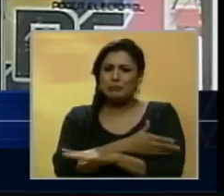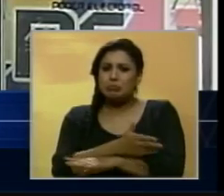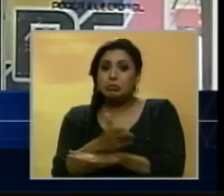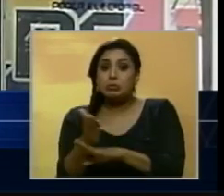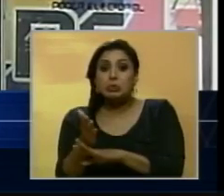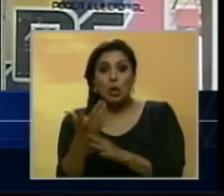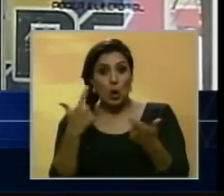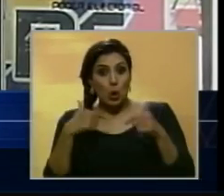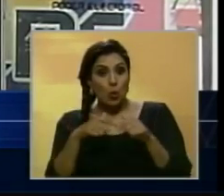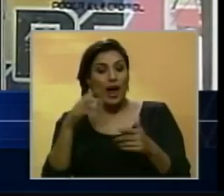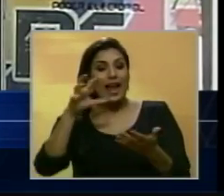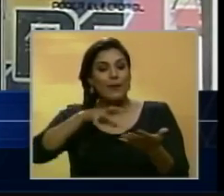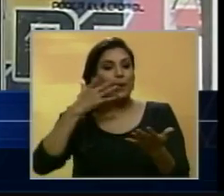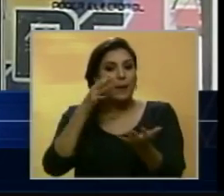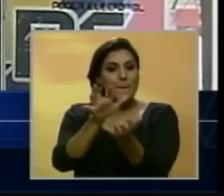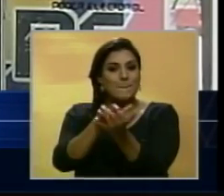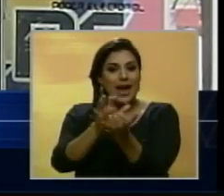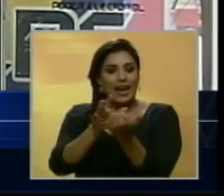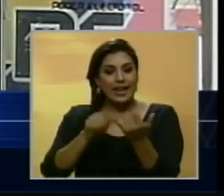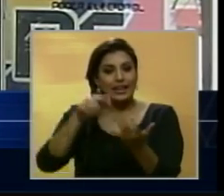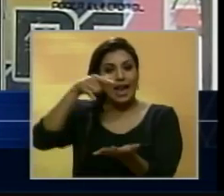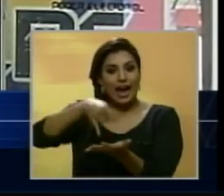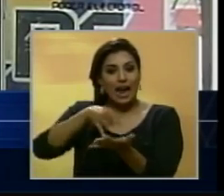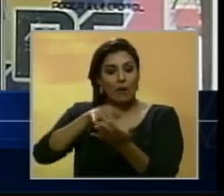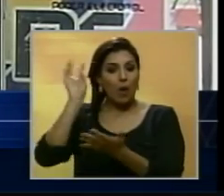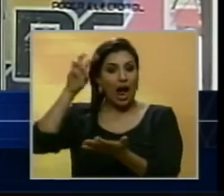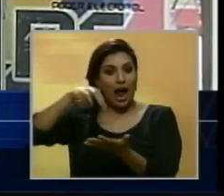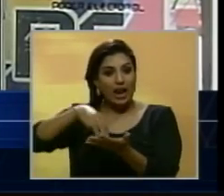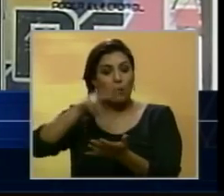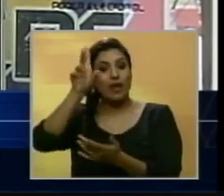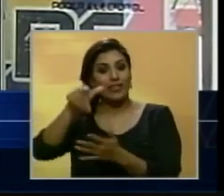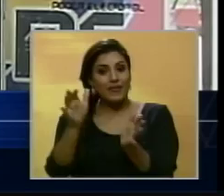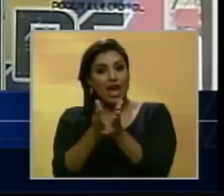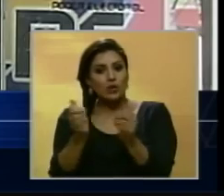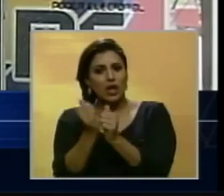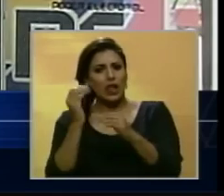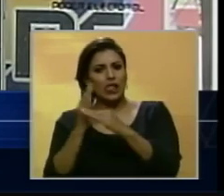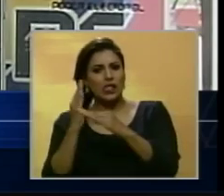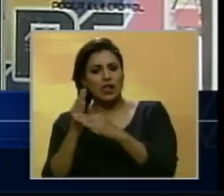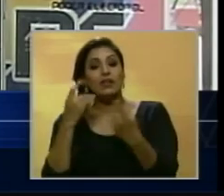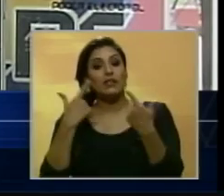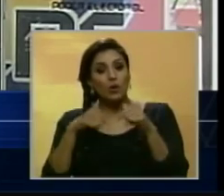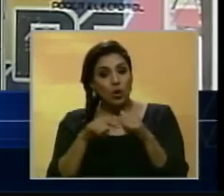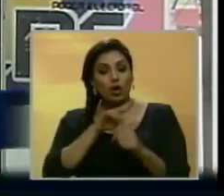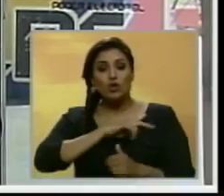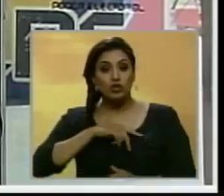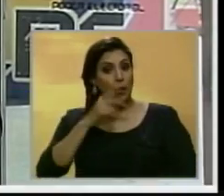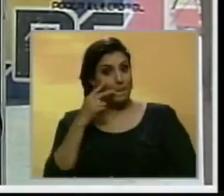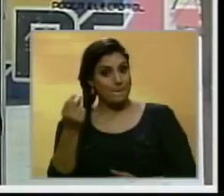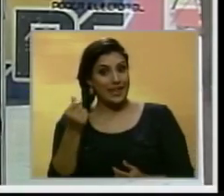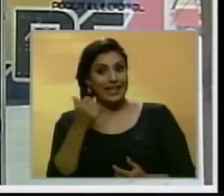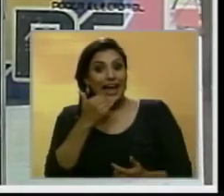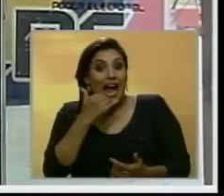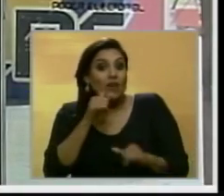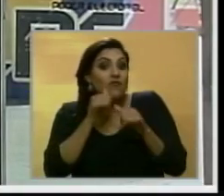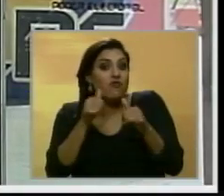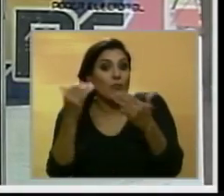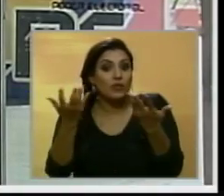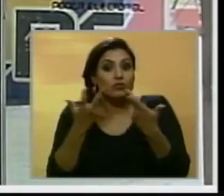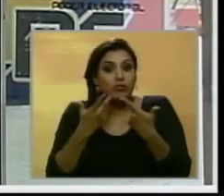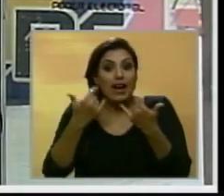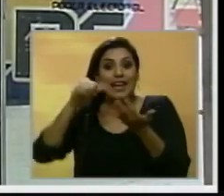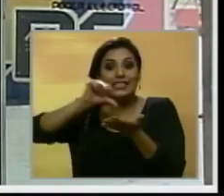en estados como Nueva Esparta, Carabobo, Aragua y Anzoátegui. Nosotros vamos a continuar aquí muy pendientes en la sede del